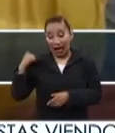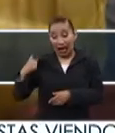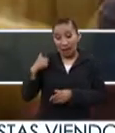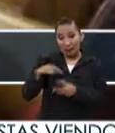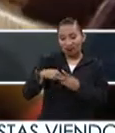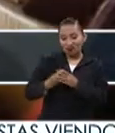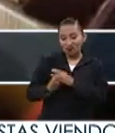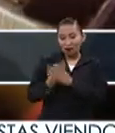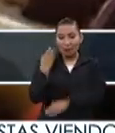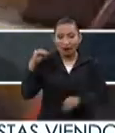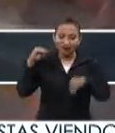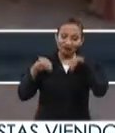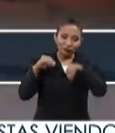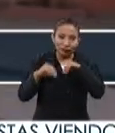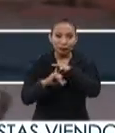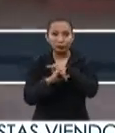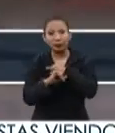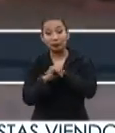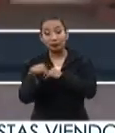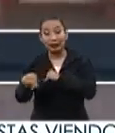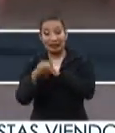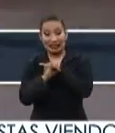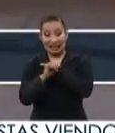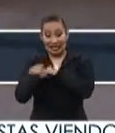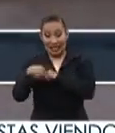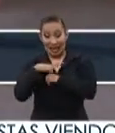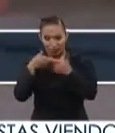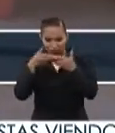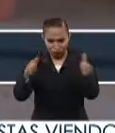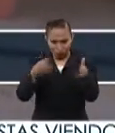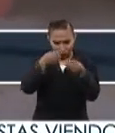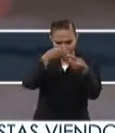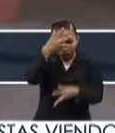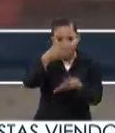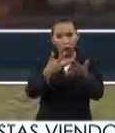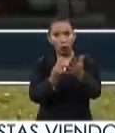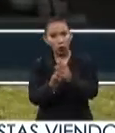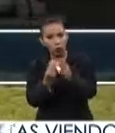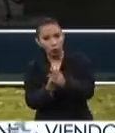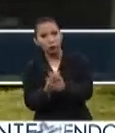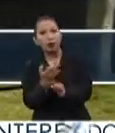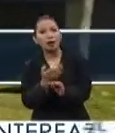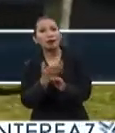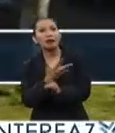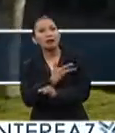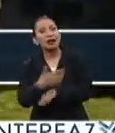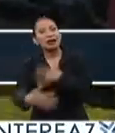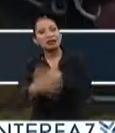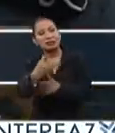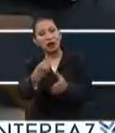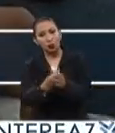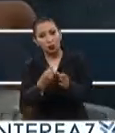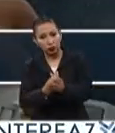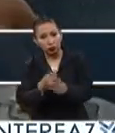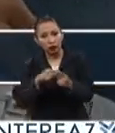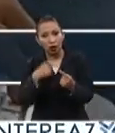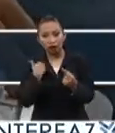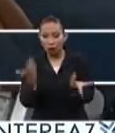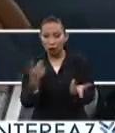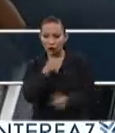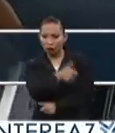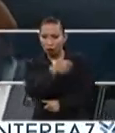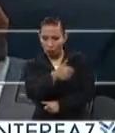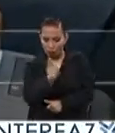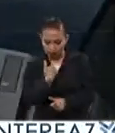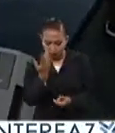abril estrenamos esta plataforma. Y es una plataforma con cursos. En este momento tenemos ya 15 cursos